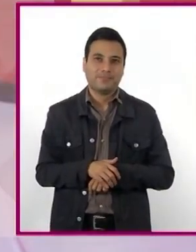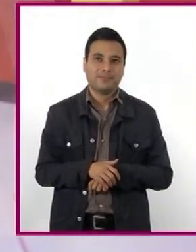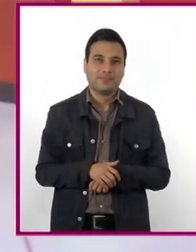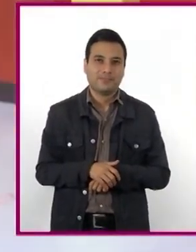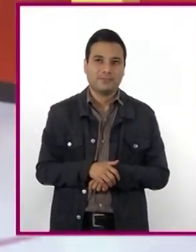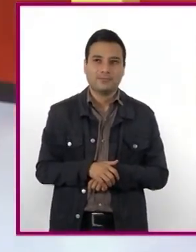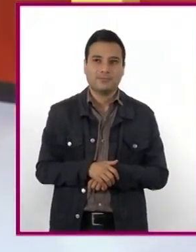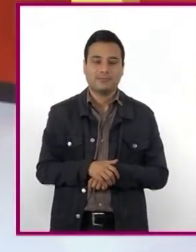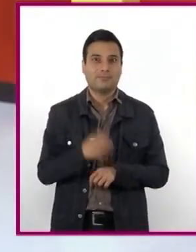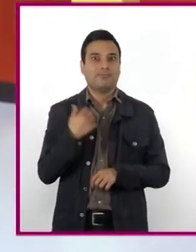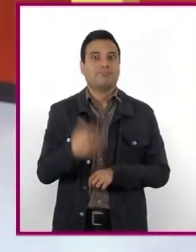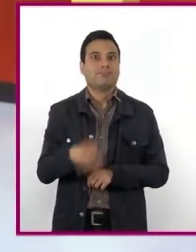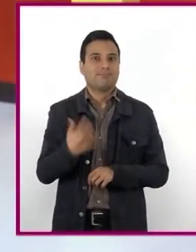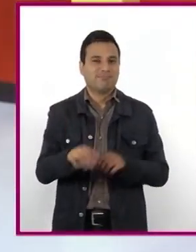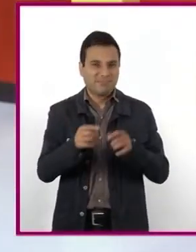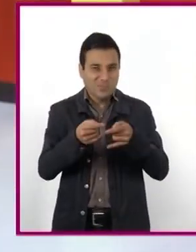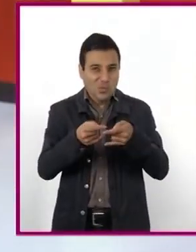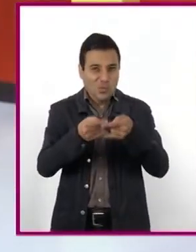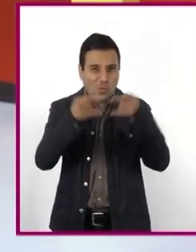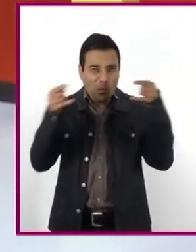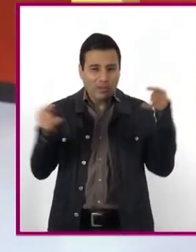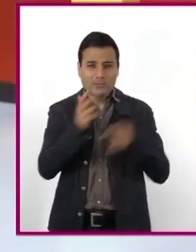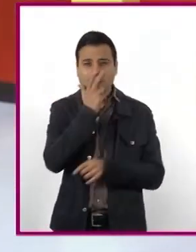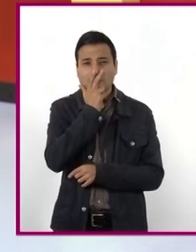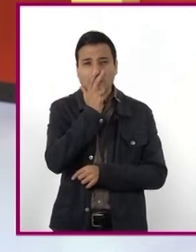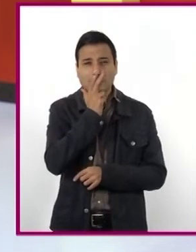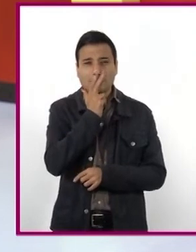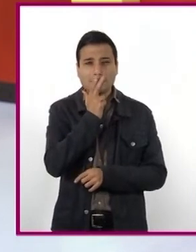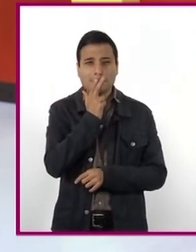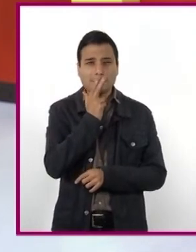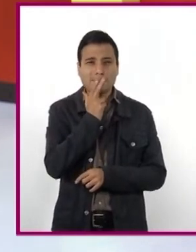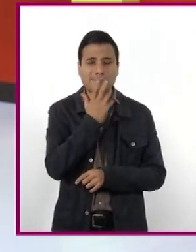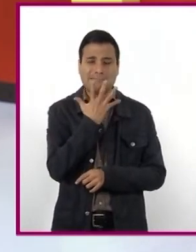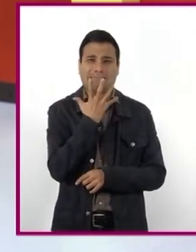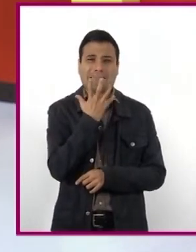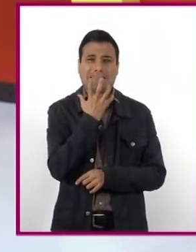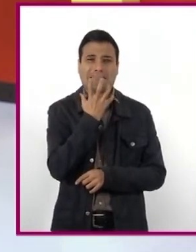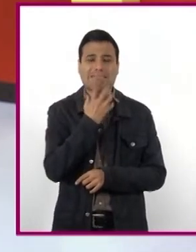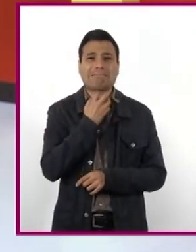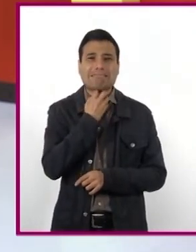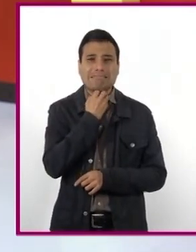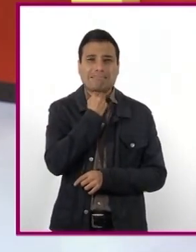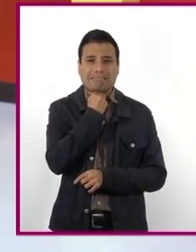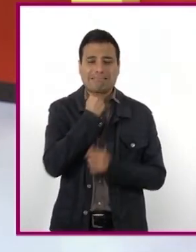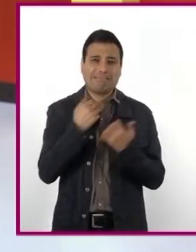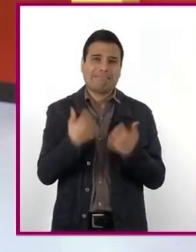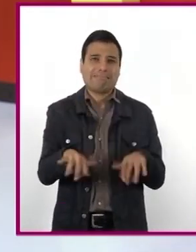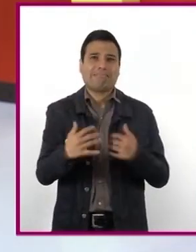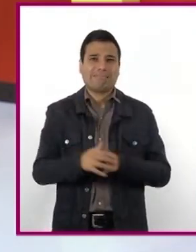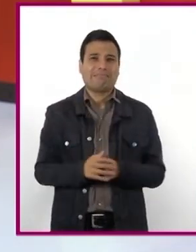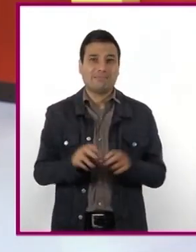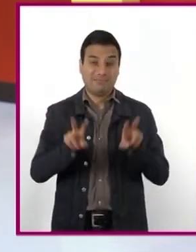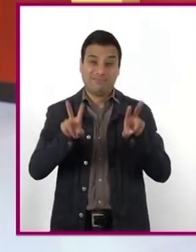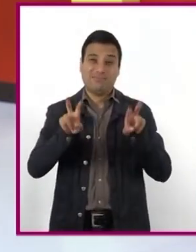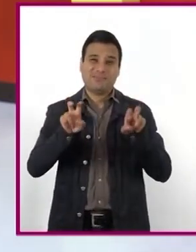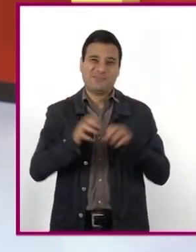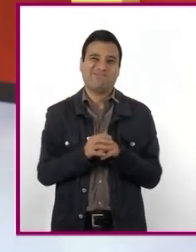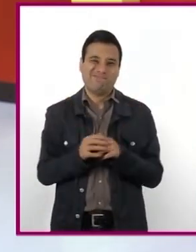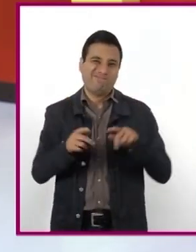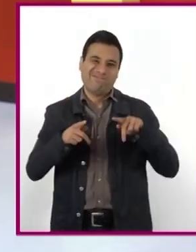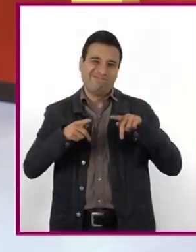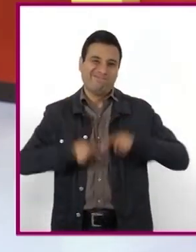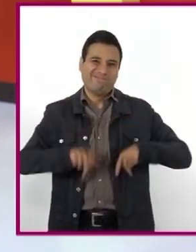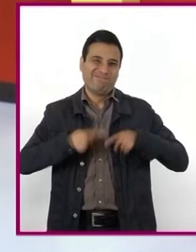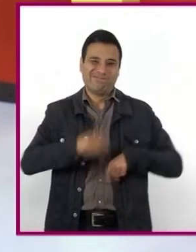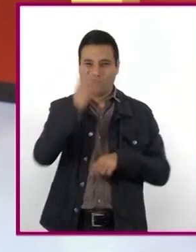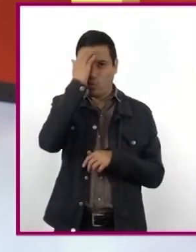Ay, maestra, qué cuento tan dulce y tan triste. Siento que toca un tema muy común a los seres